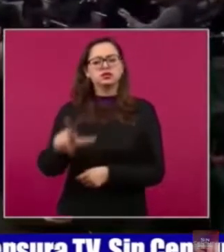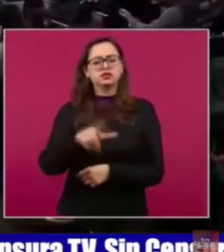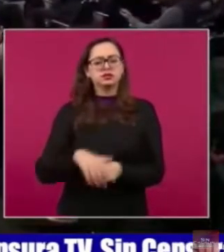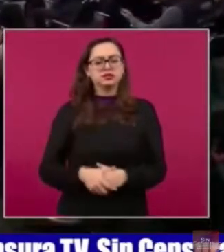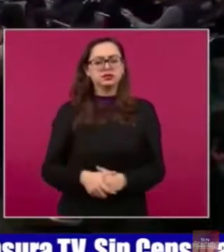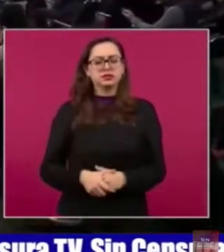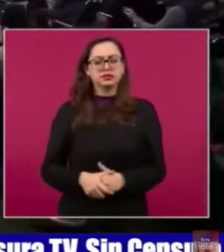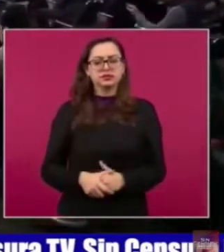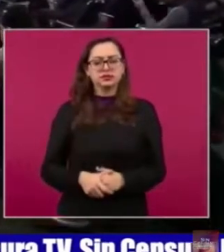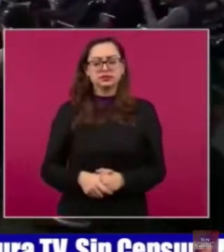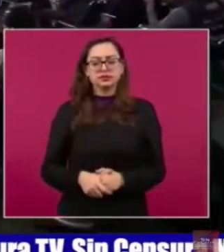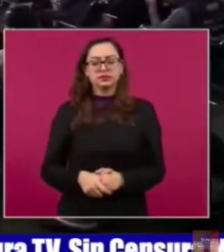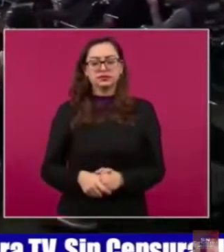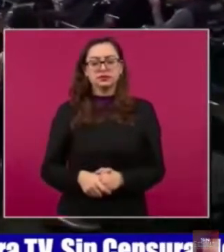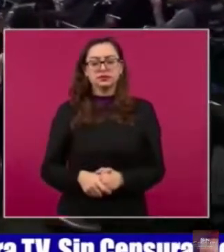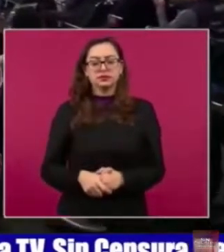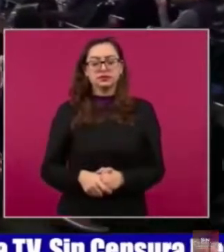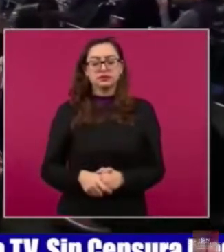¿Eh?